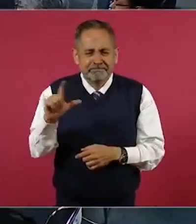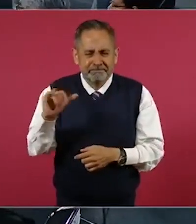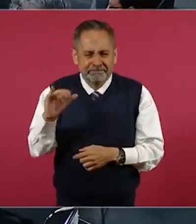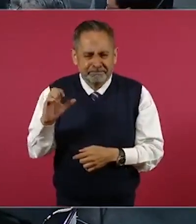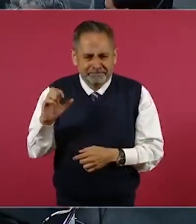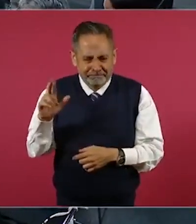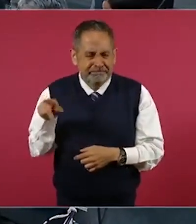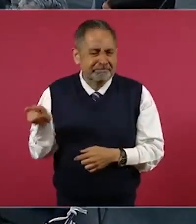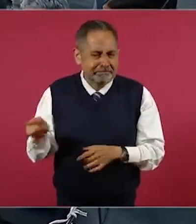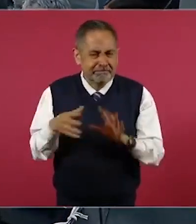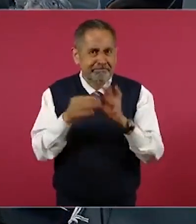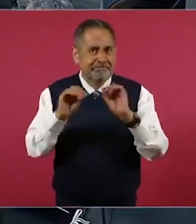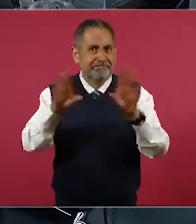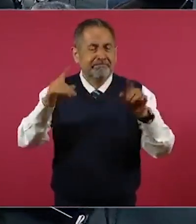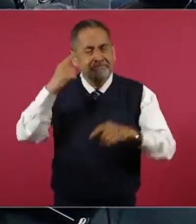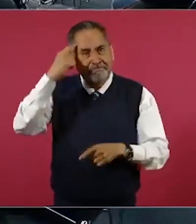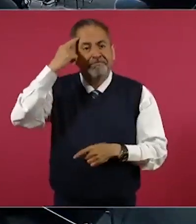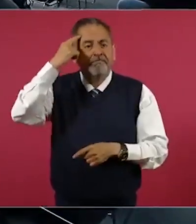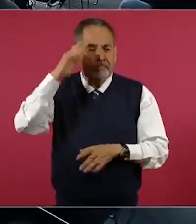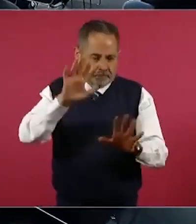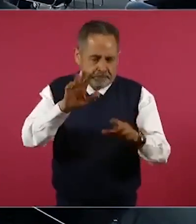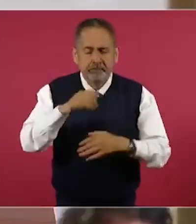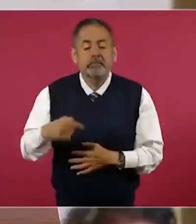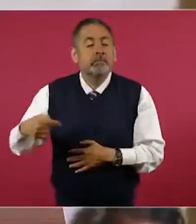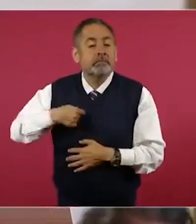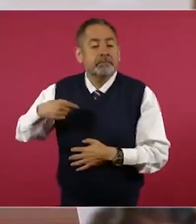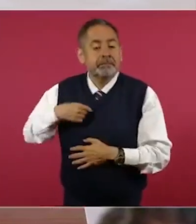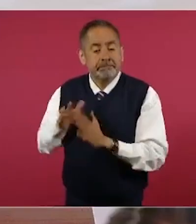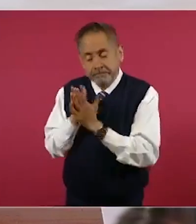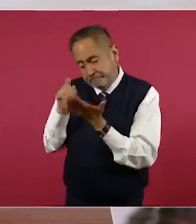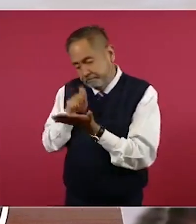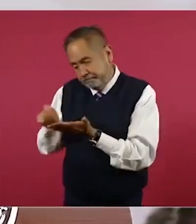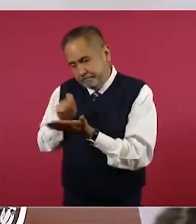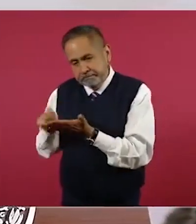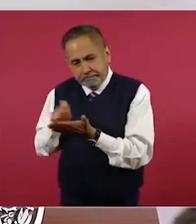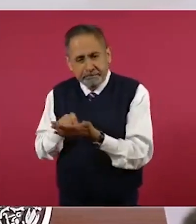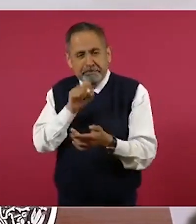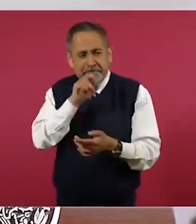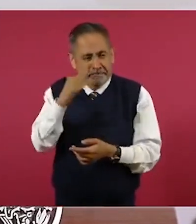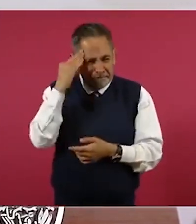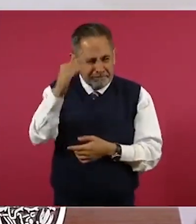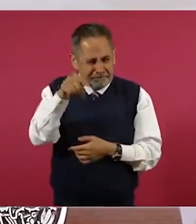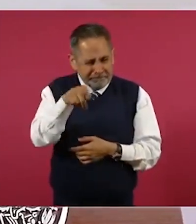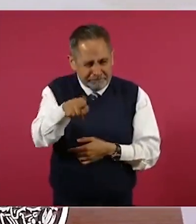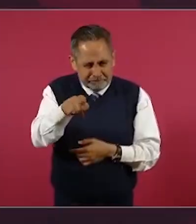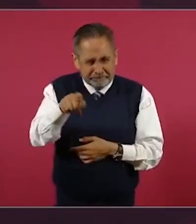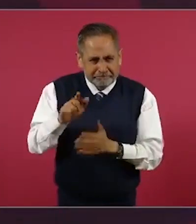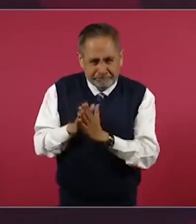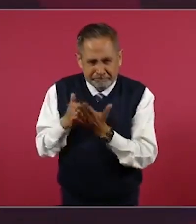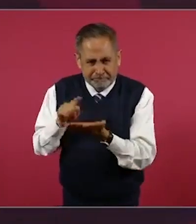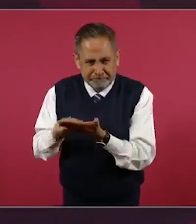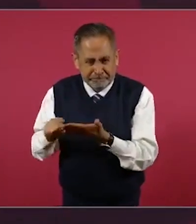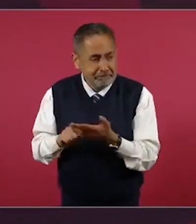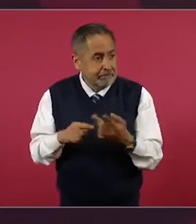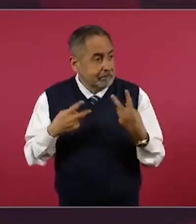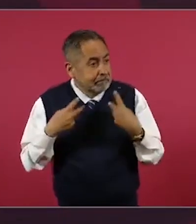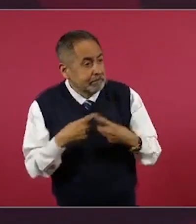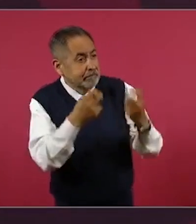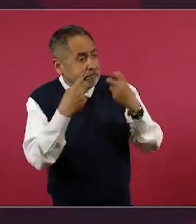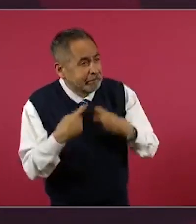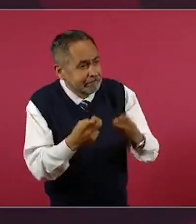este y escribió un libro que se llama en ese tiempo fue